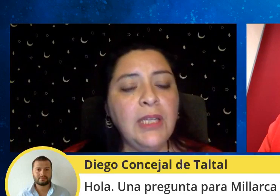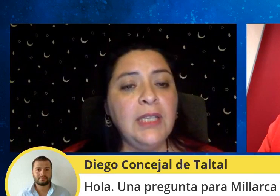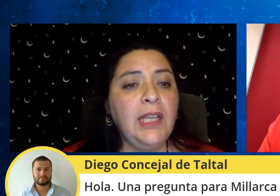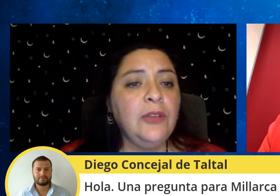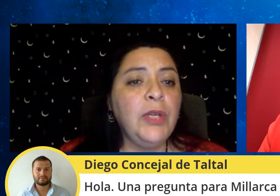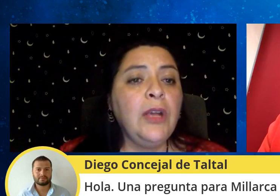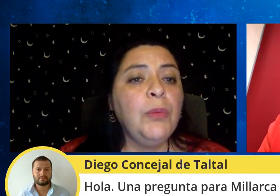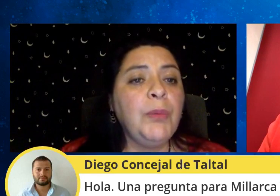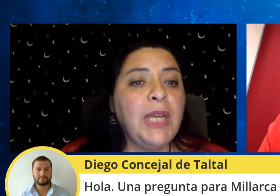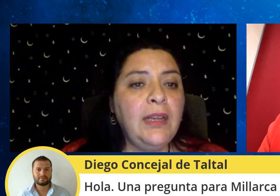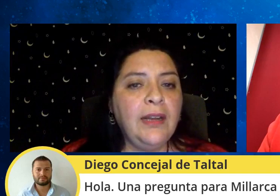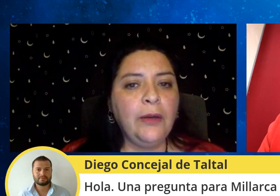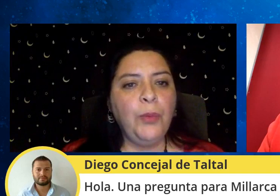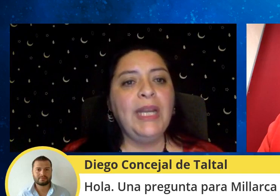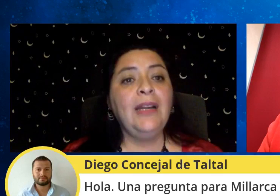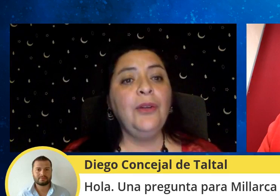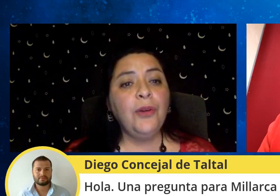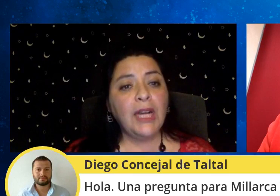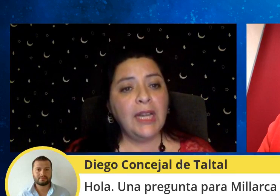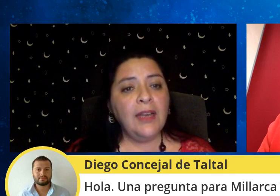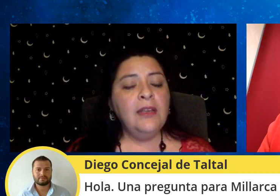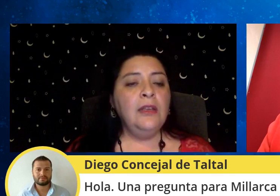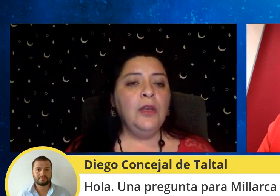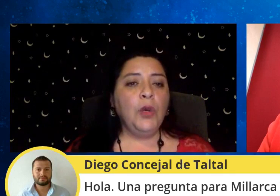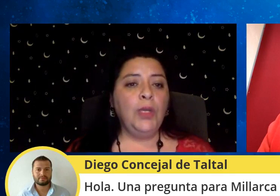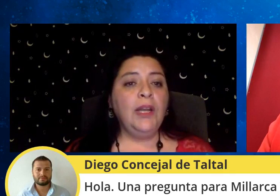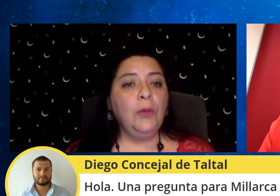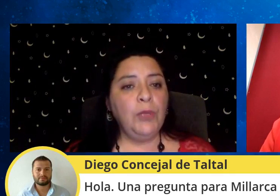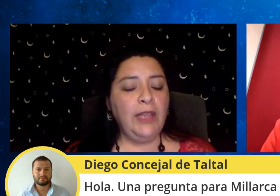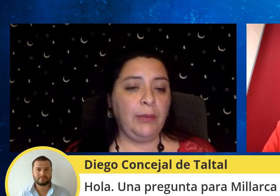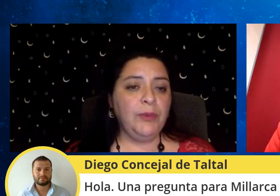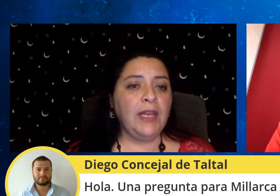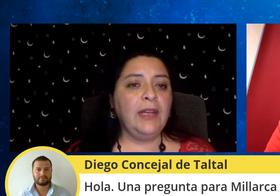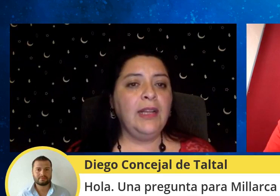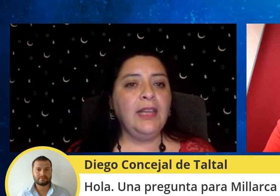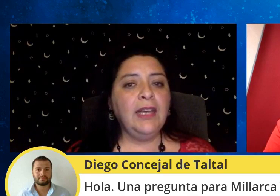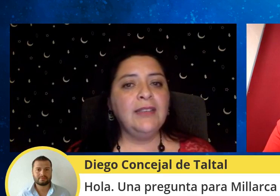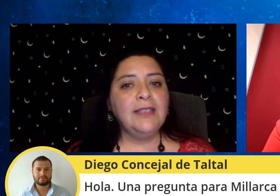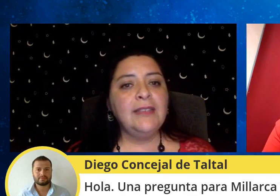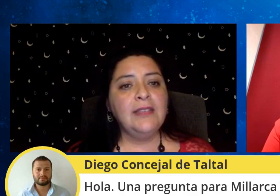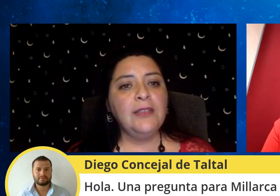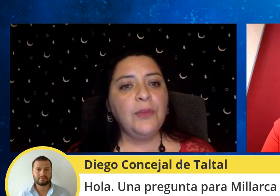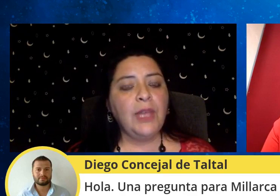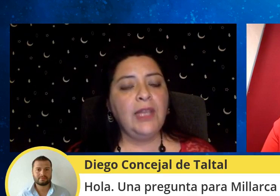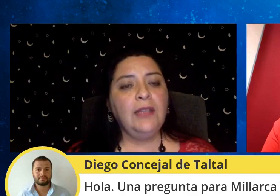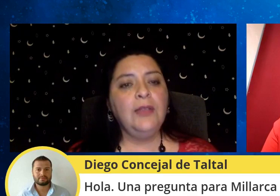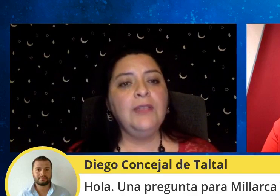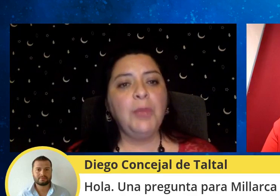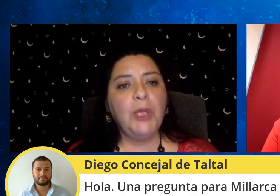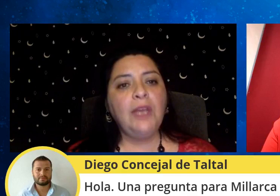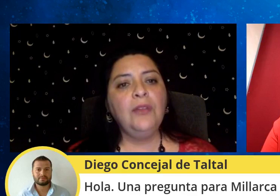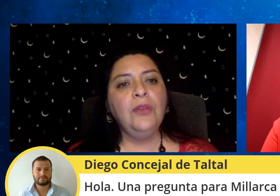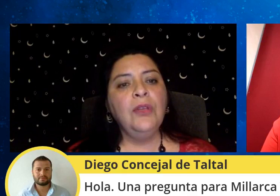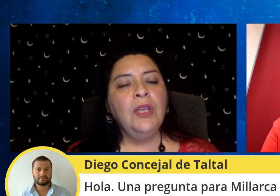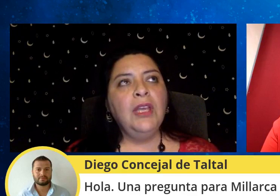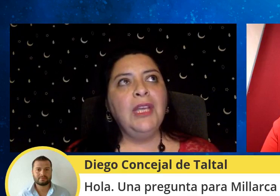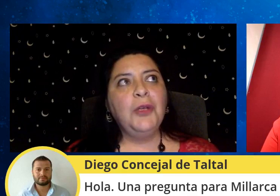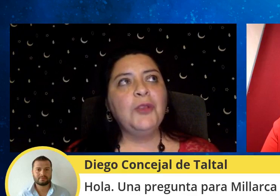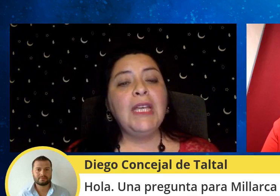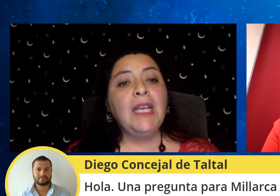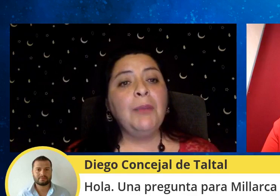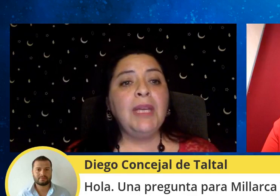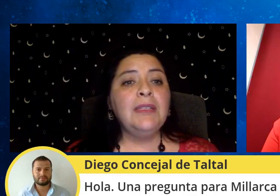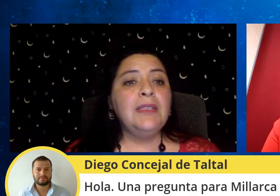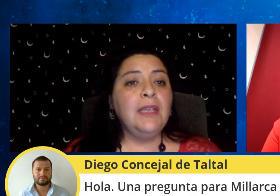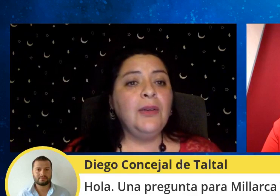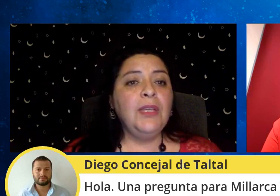y trayectorias como para ir a recuperarlos y ojalá con la comunidad. O sea, la idea es hacer ciencia ciudadana con ese proyecto,